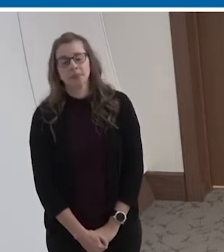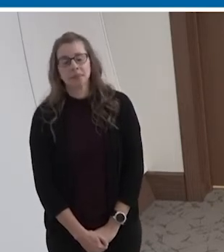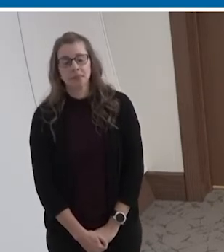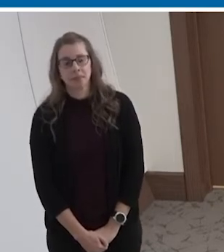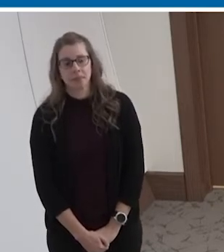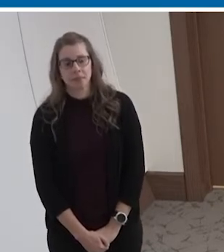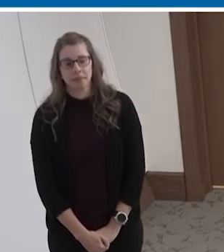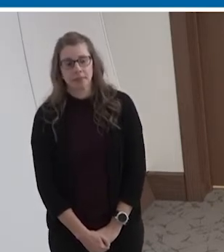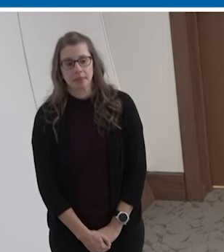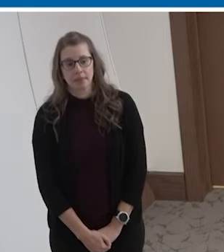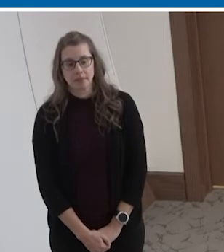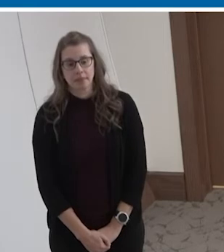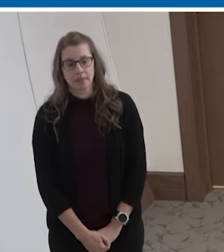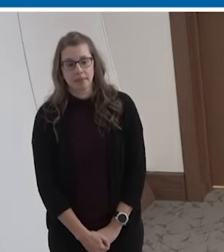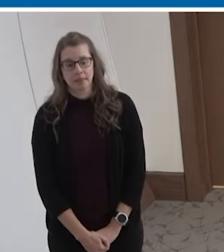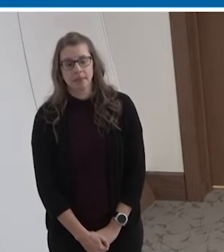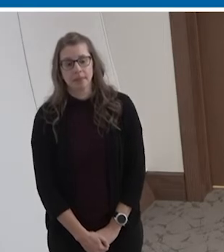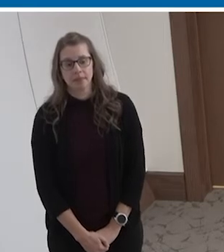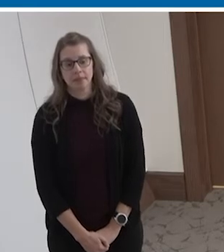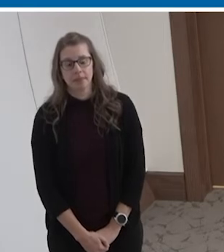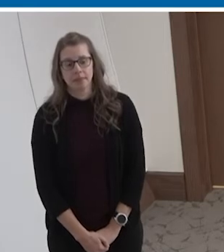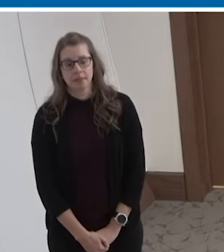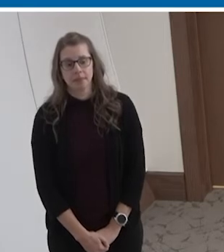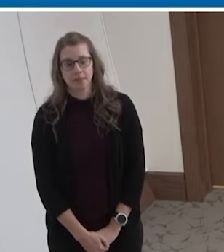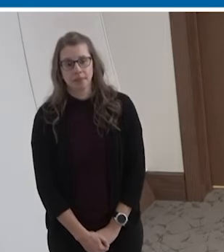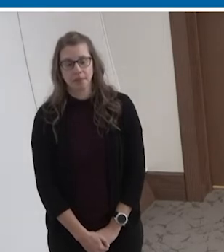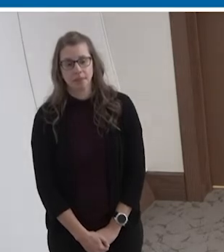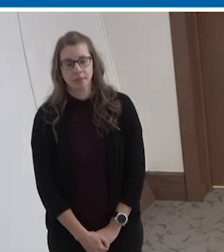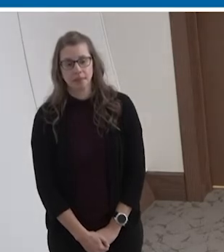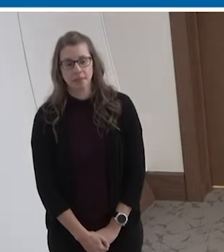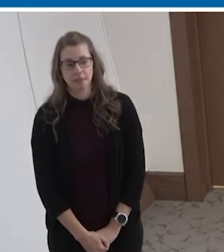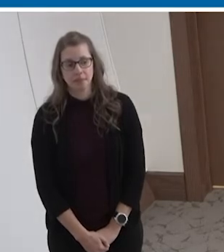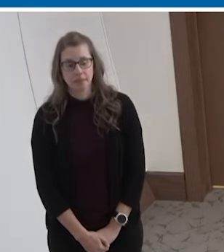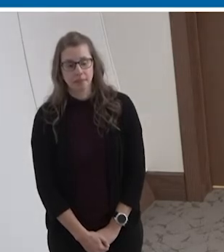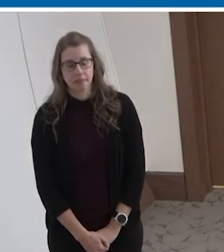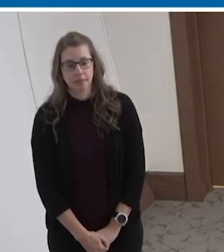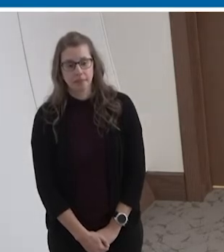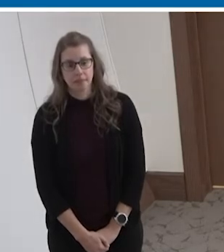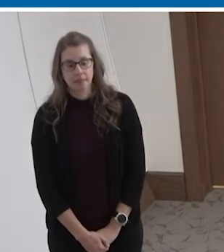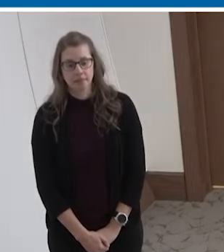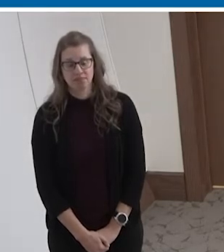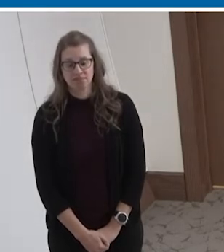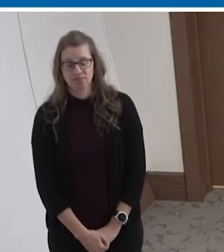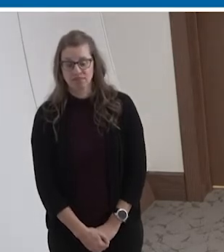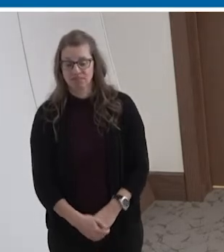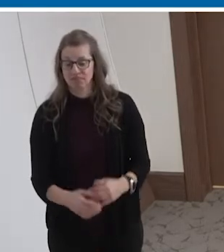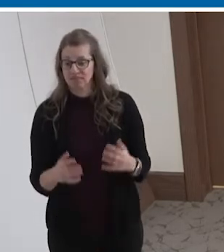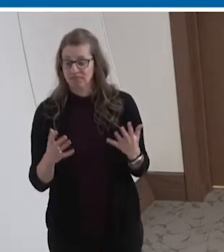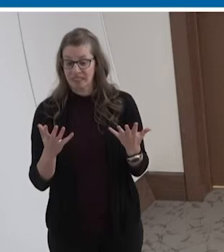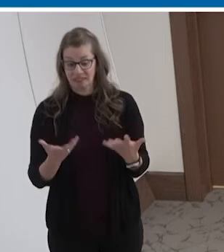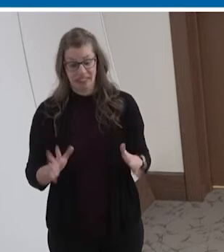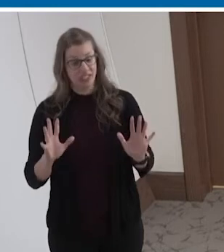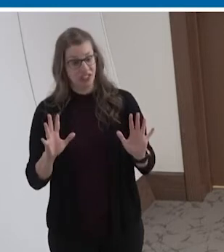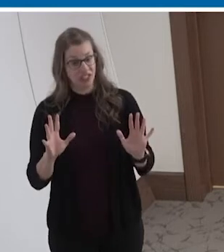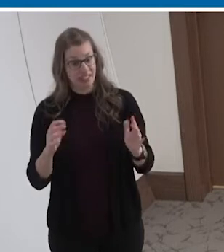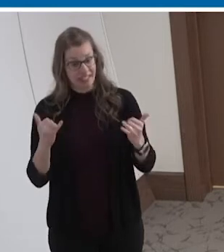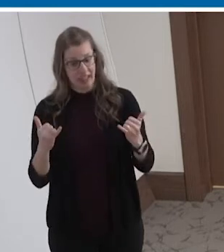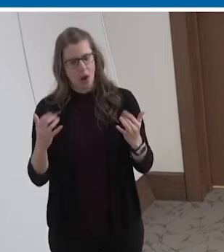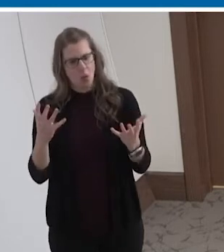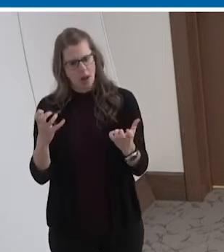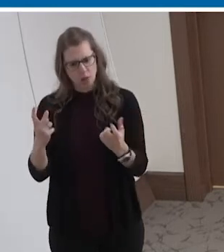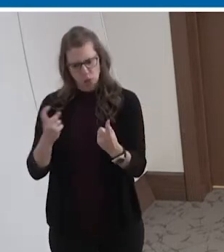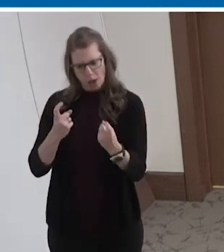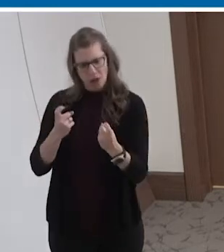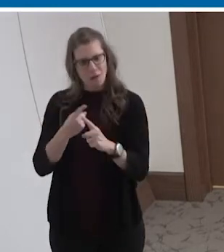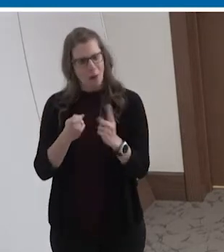acerca de lo que hemos estado hablando. And with that, we want to hear from you about questions